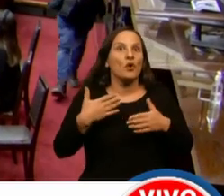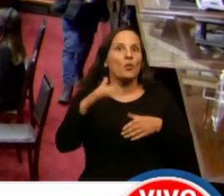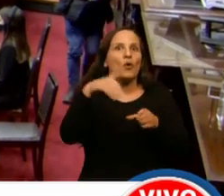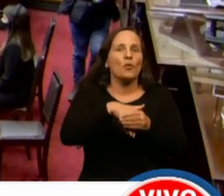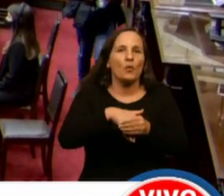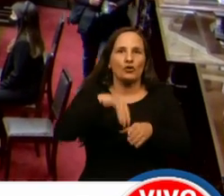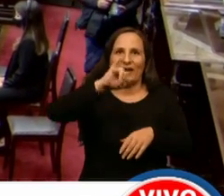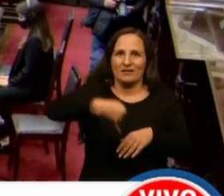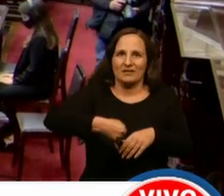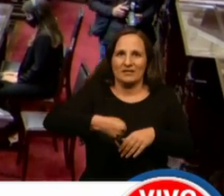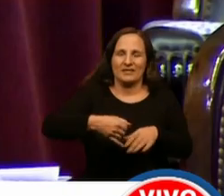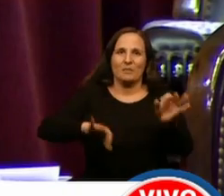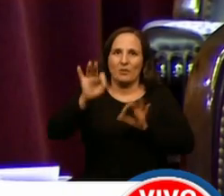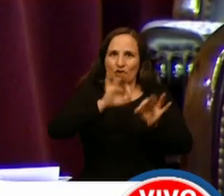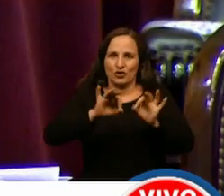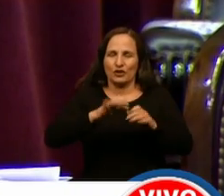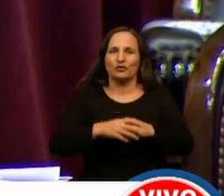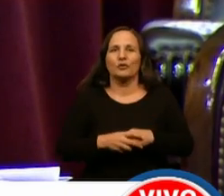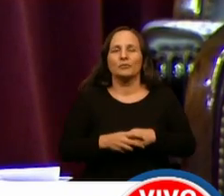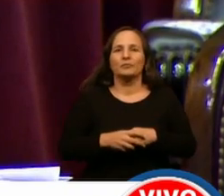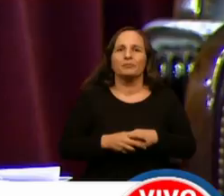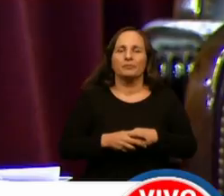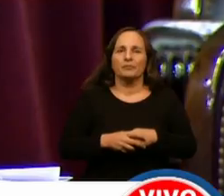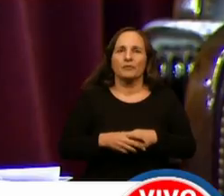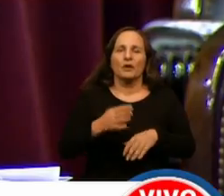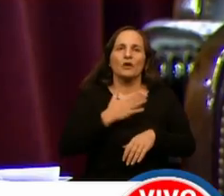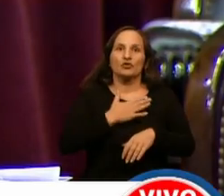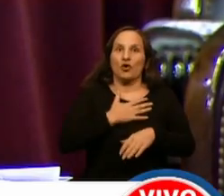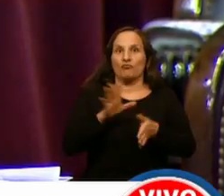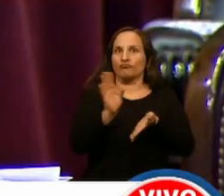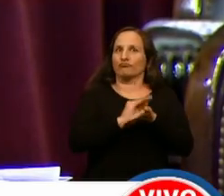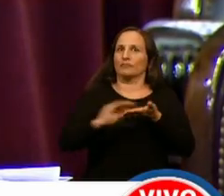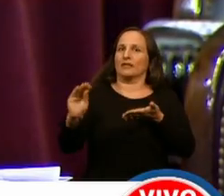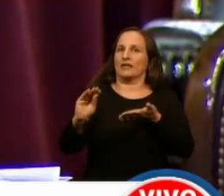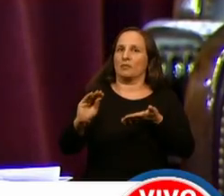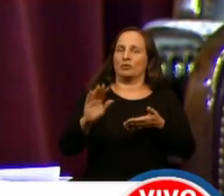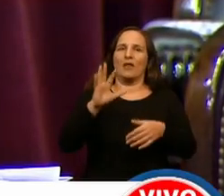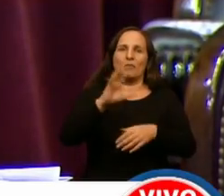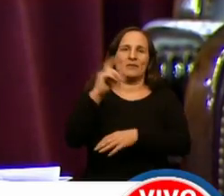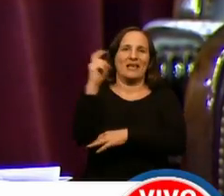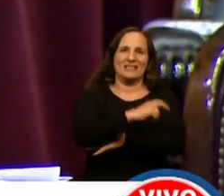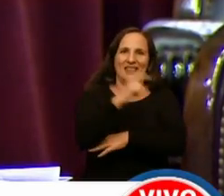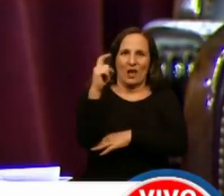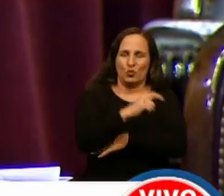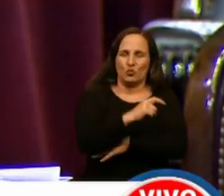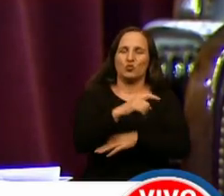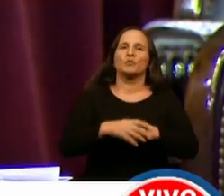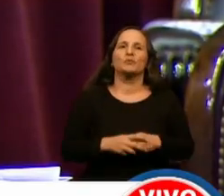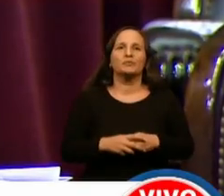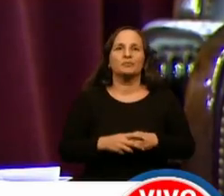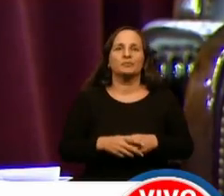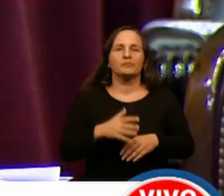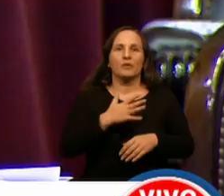este proyecto como una diputada de santacruz de la provincia de santa cruz